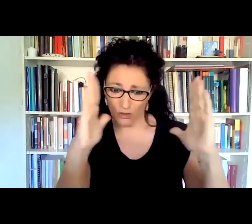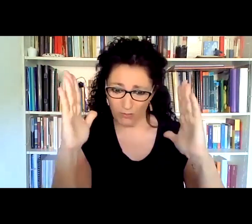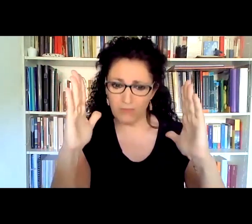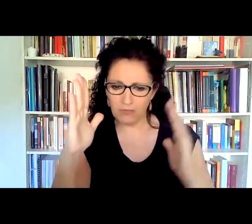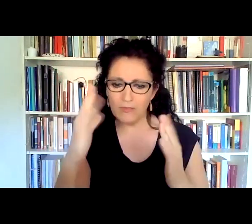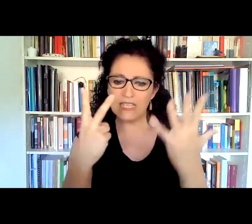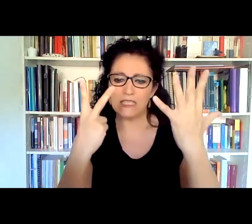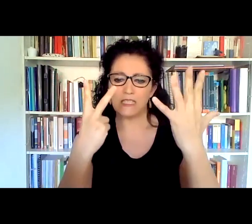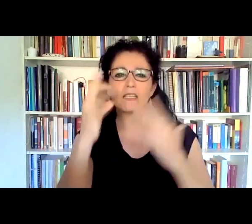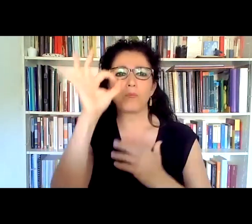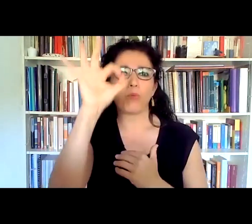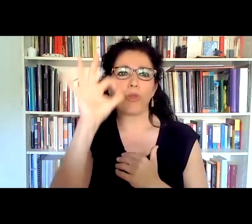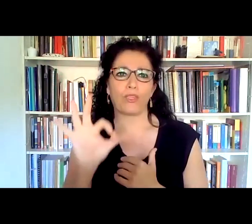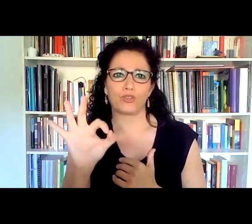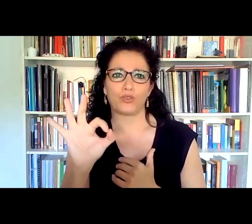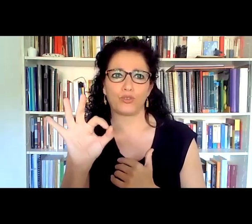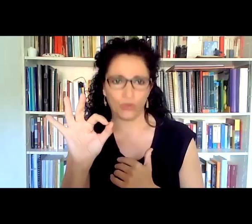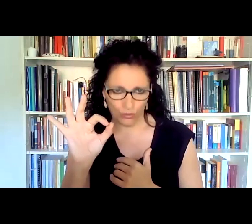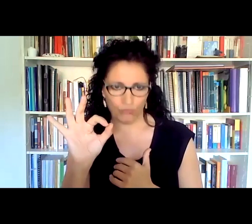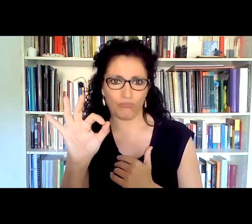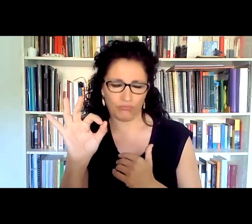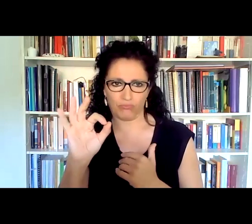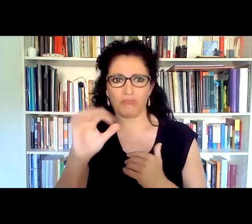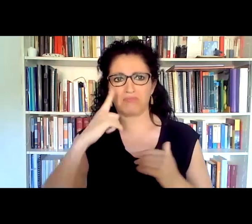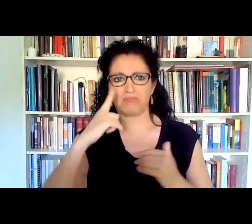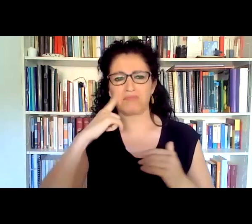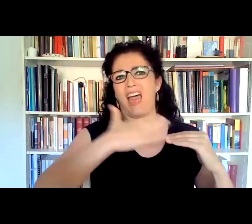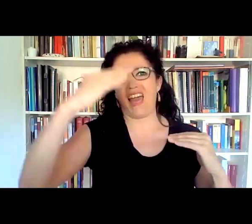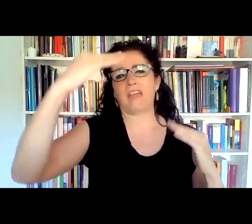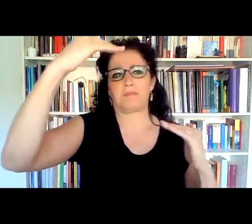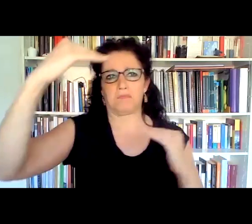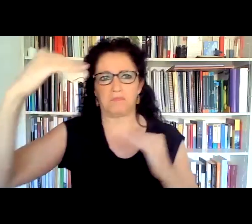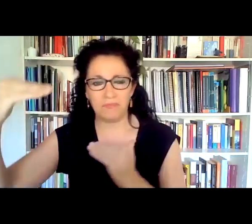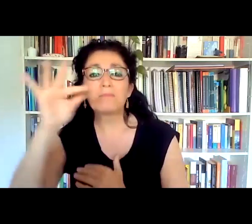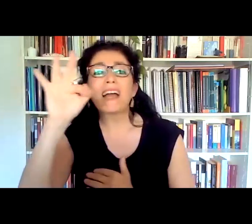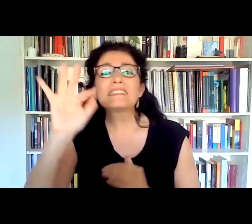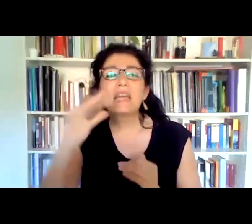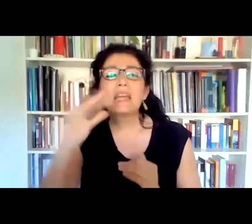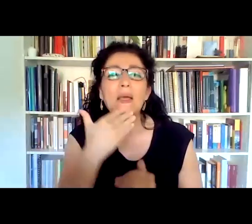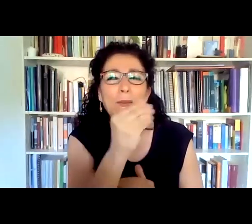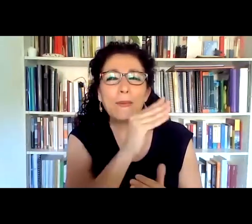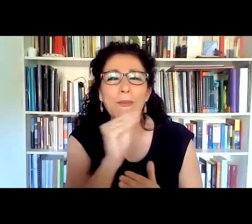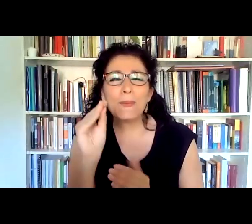Y de 18 a 25, el 70%.